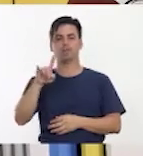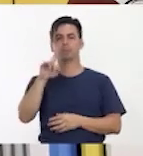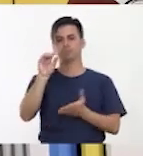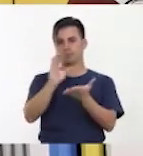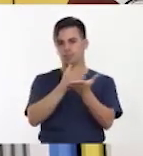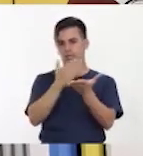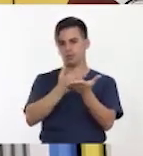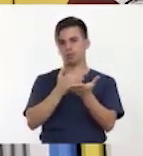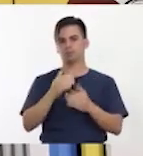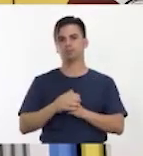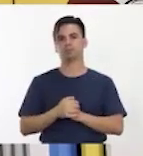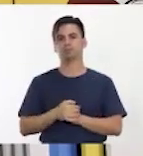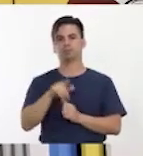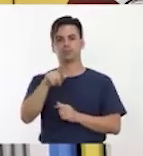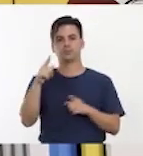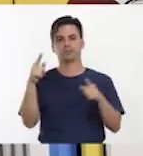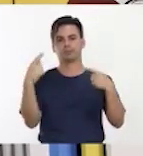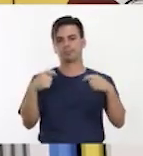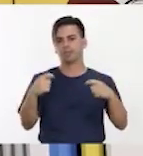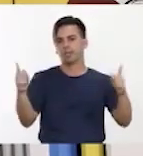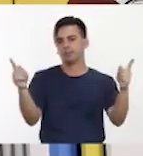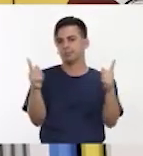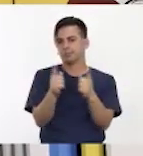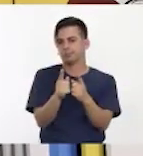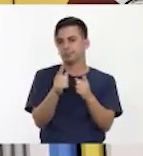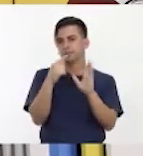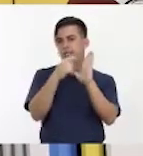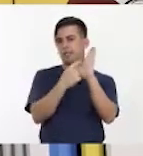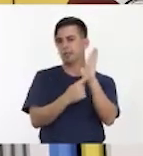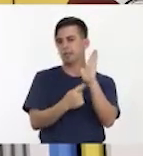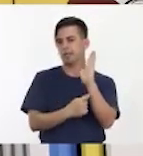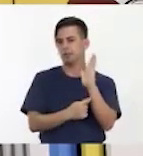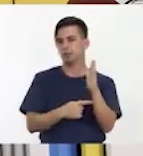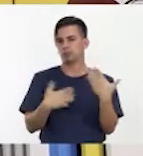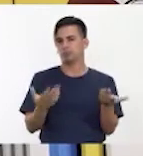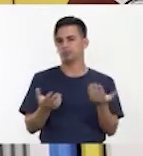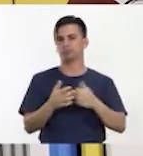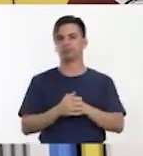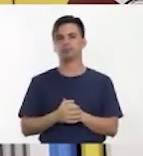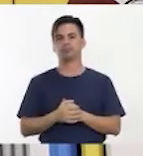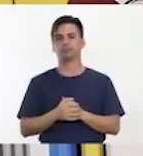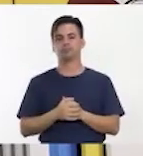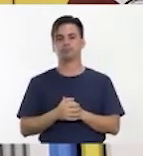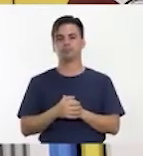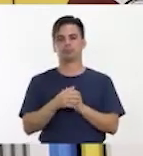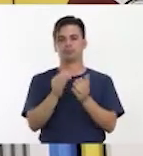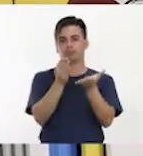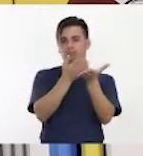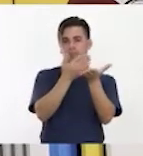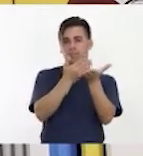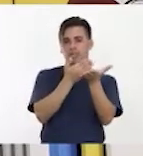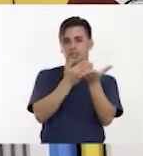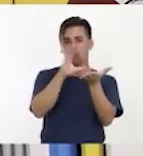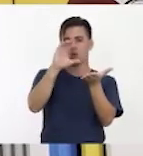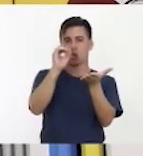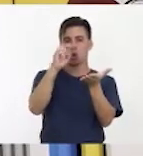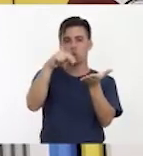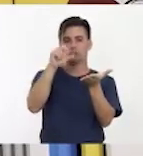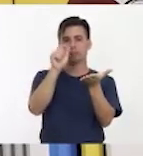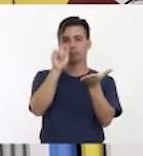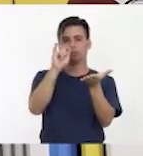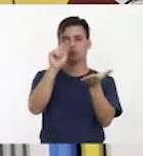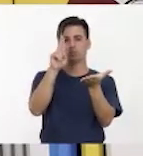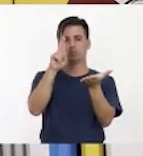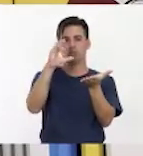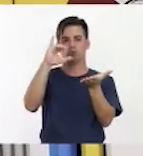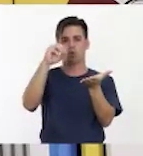En este sentido, deberán resumir los elementos más significativos de la Constitución de 1940 y el papel